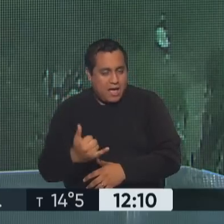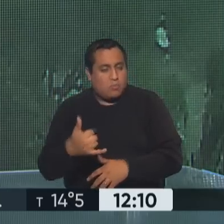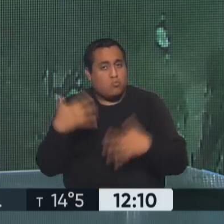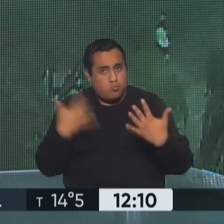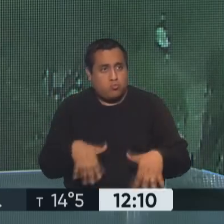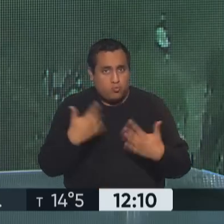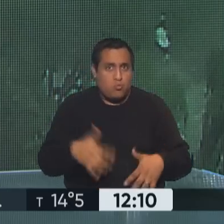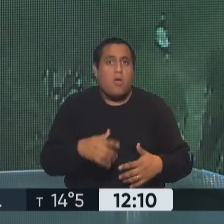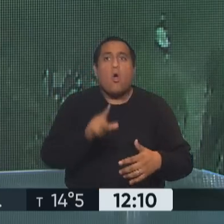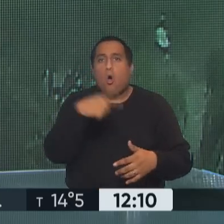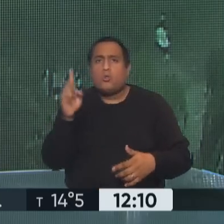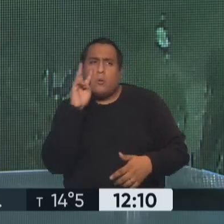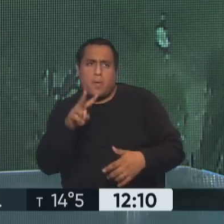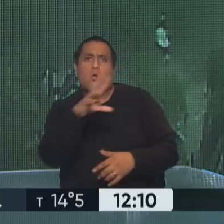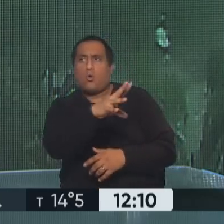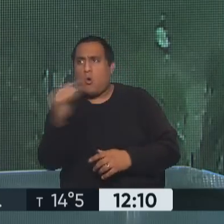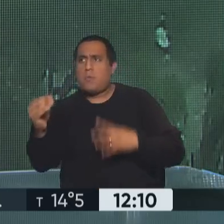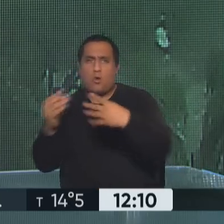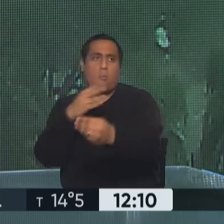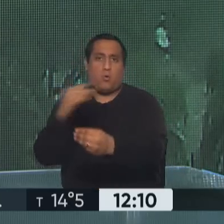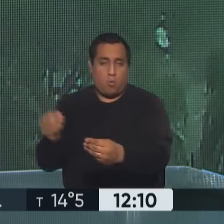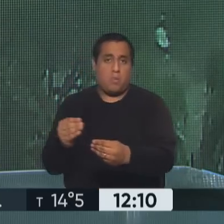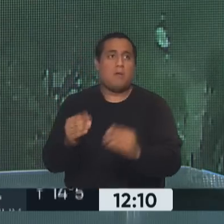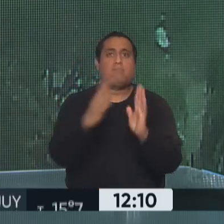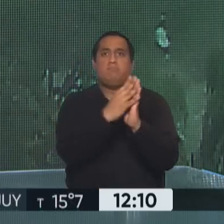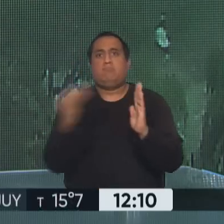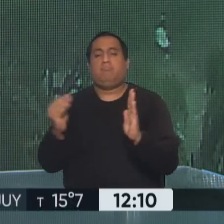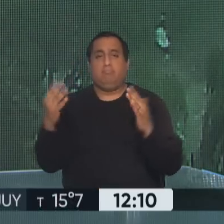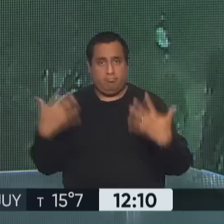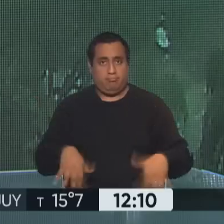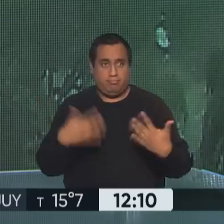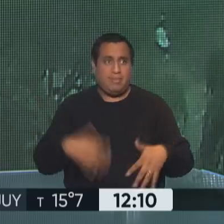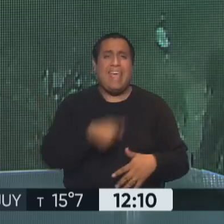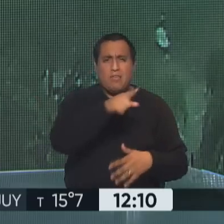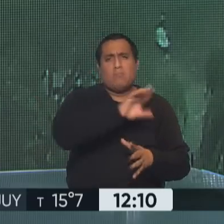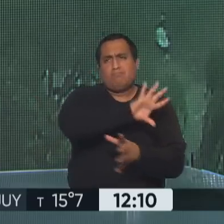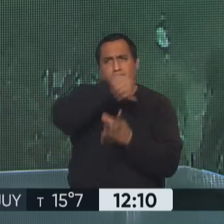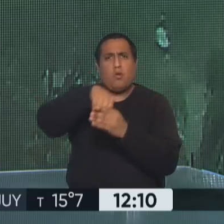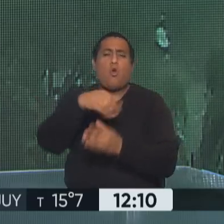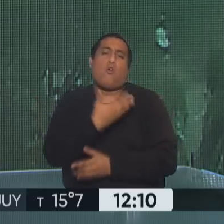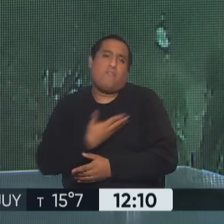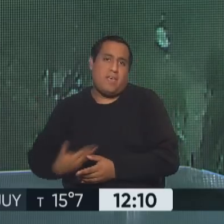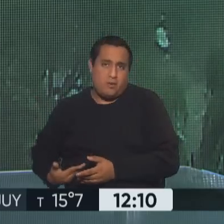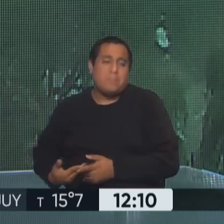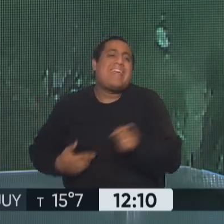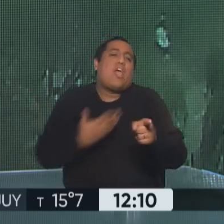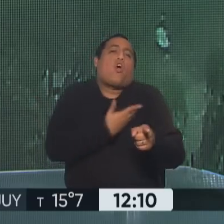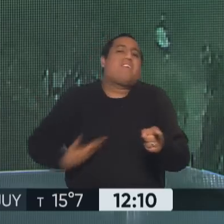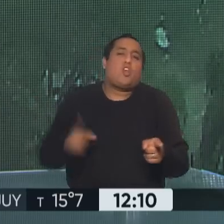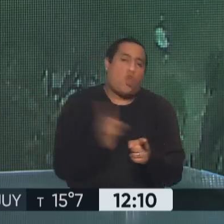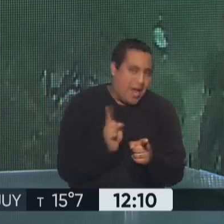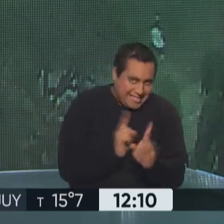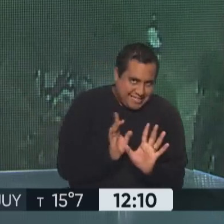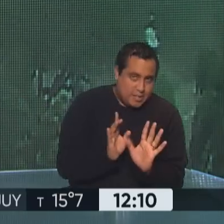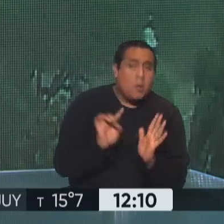ese sentido tienen un peso político muy importante. Inciden sobre los gobiernos, más allá de que ellos no sean gobierno, inciden permanentemente sobre los gobiernos